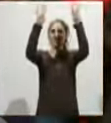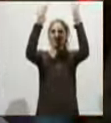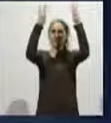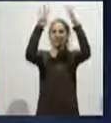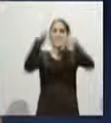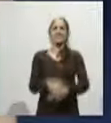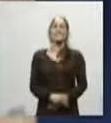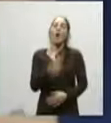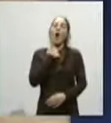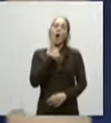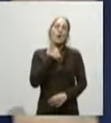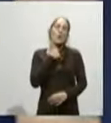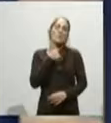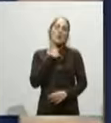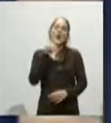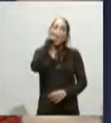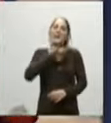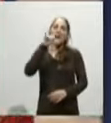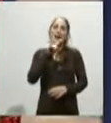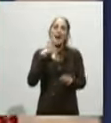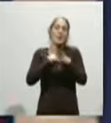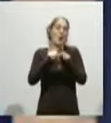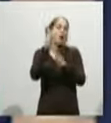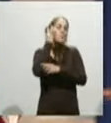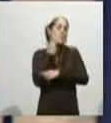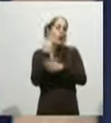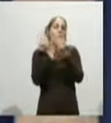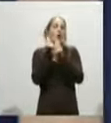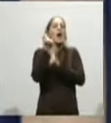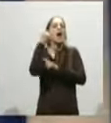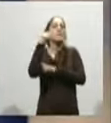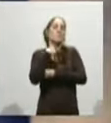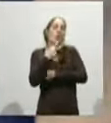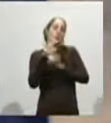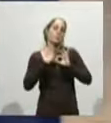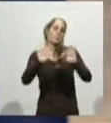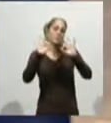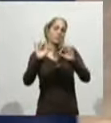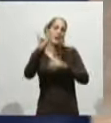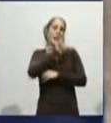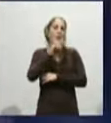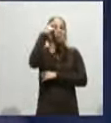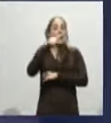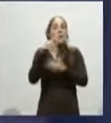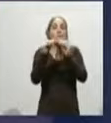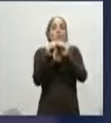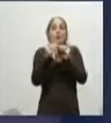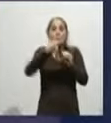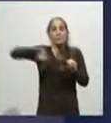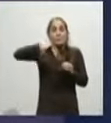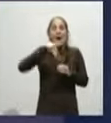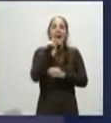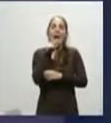El humor canario siempre en estado puro, con acento canario, porque ya saben ustedes también que nuestra forma de hablar